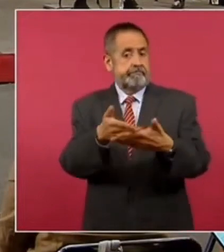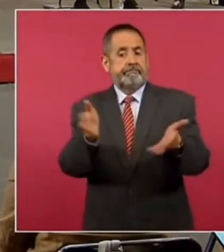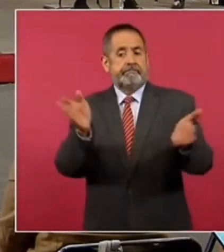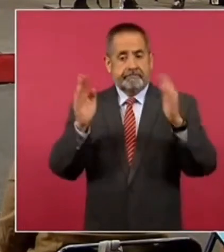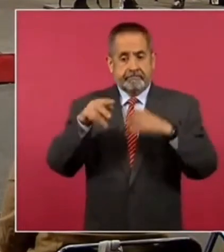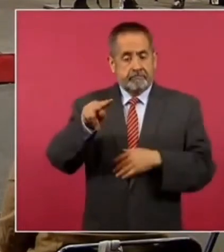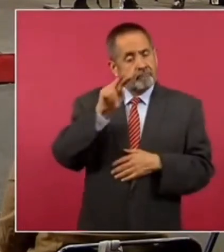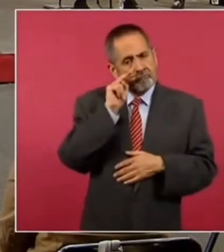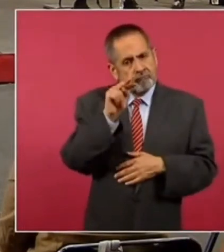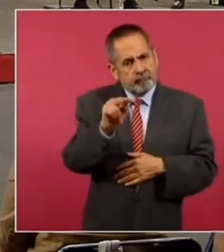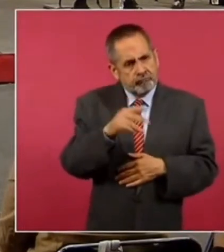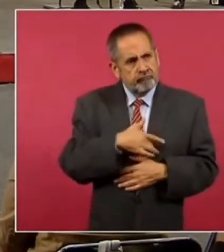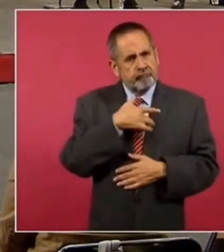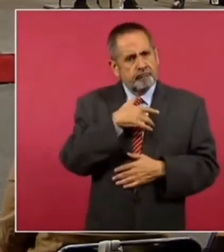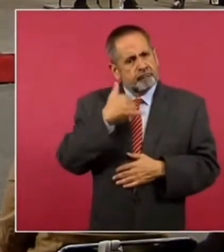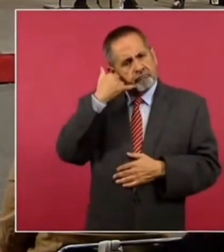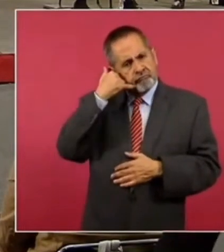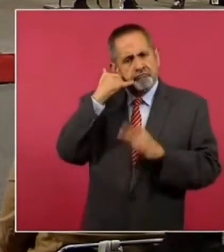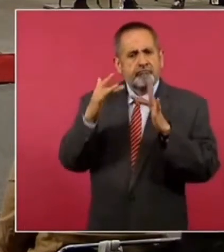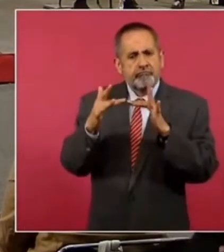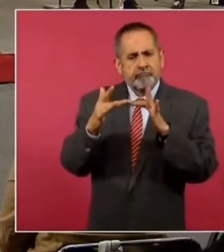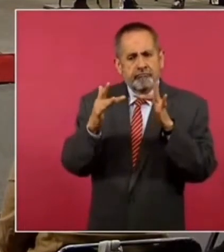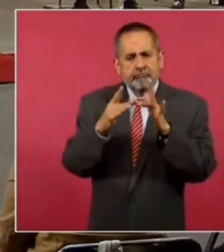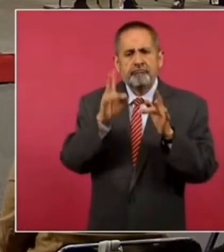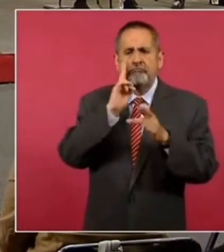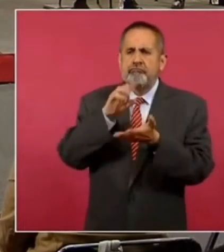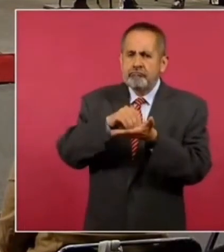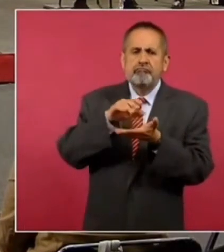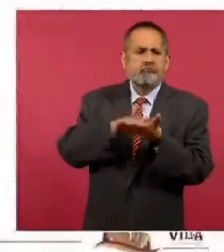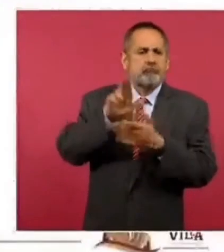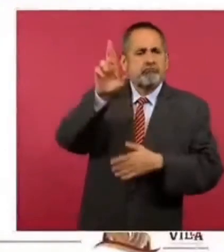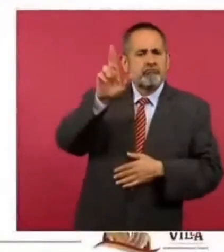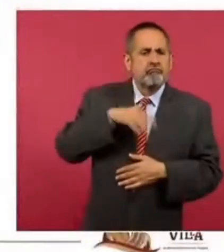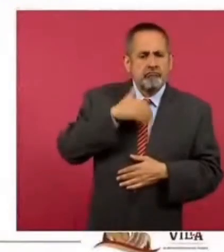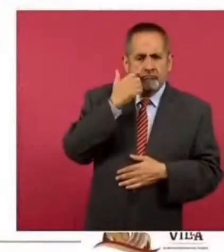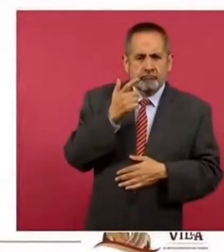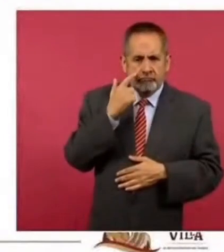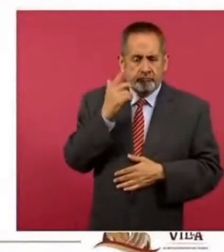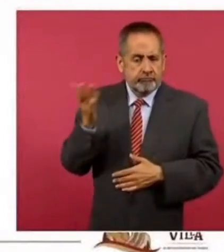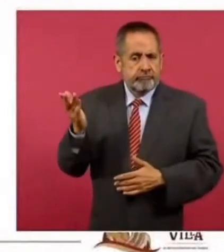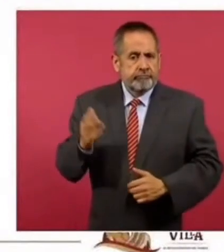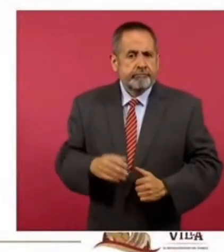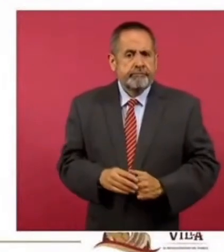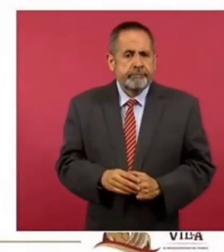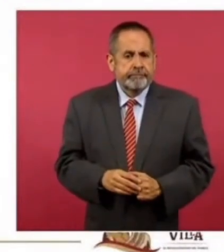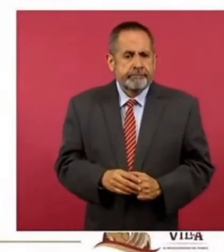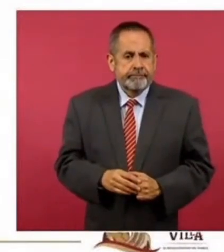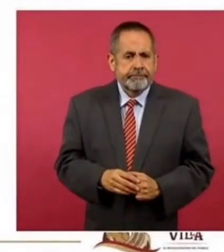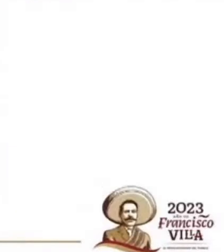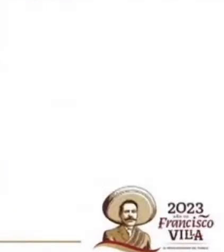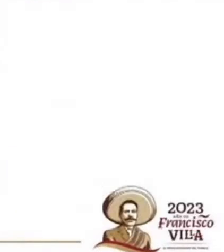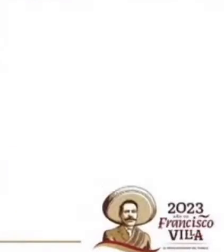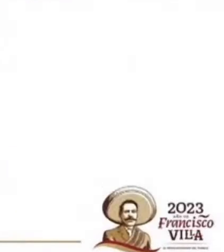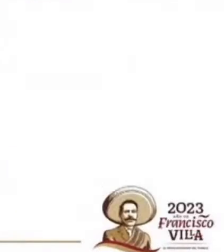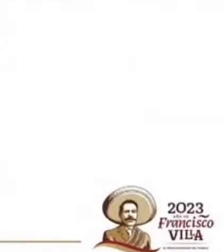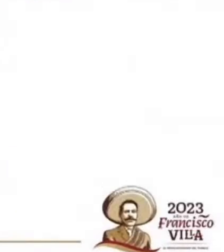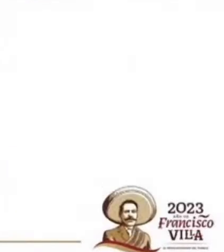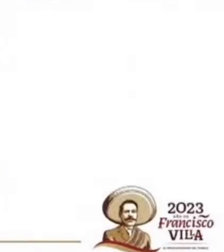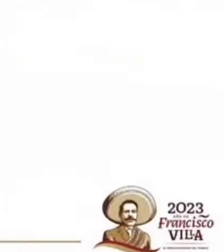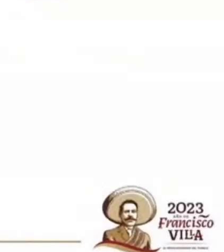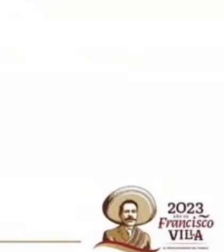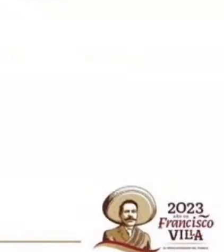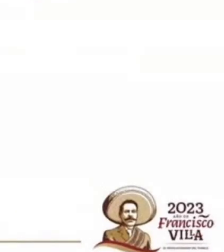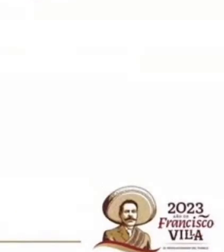nos escuchan, pueden empezar a consultar, pueden empezar a registrarse ahí en la página que hemos utilizado para este proceso en otras ocasiones,